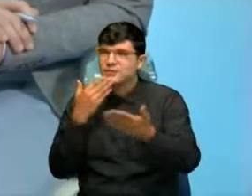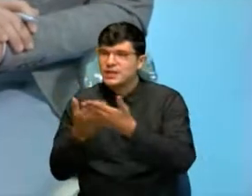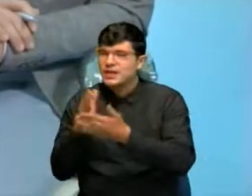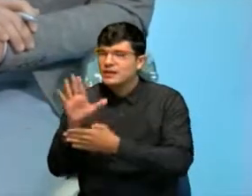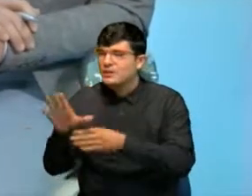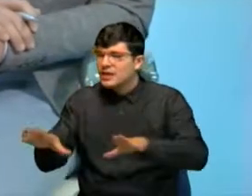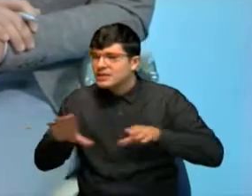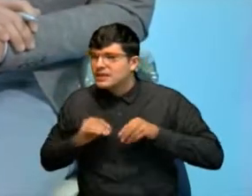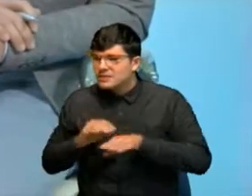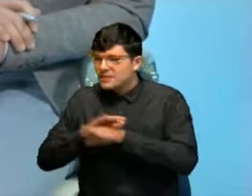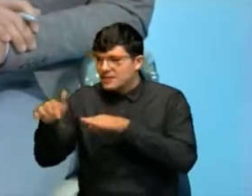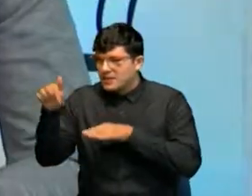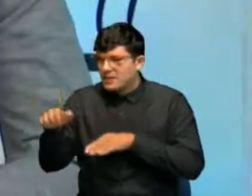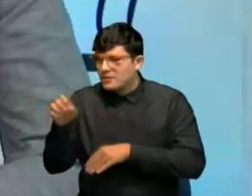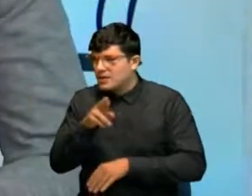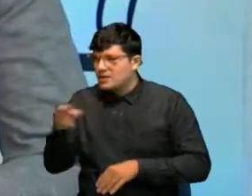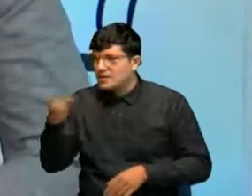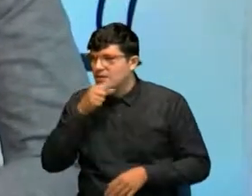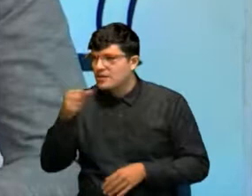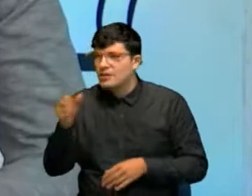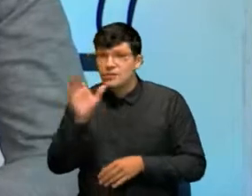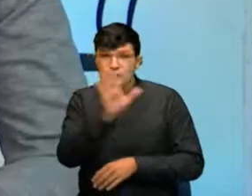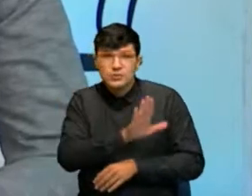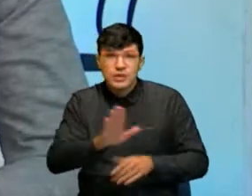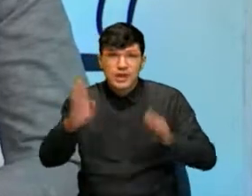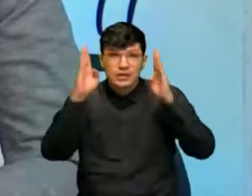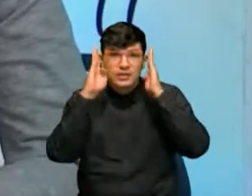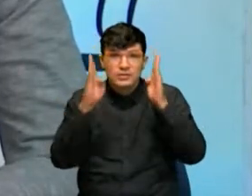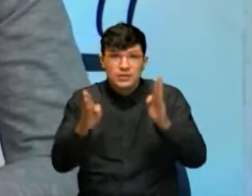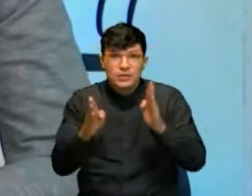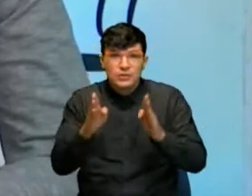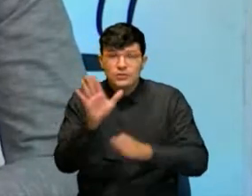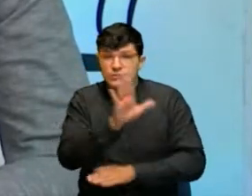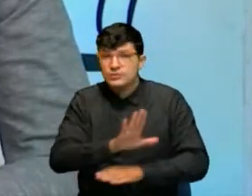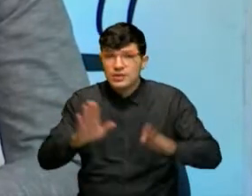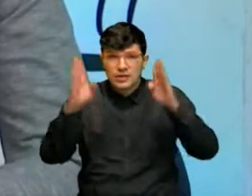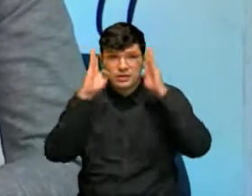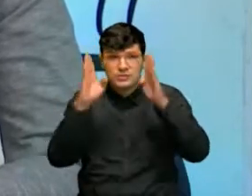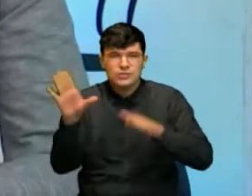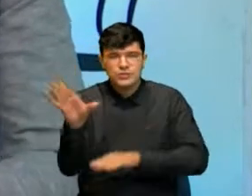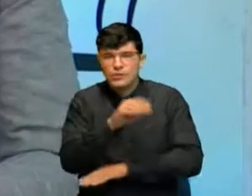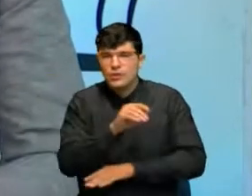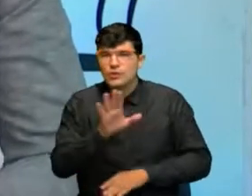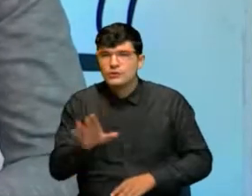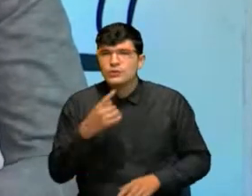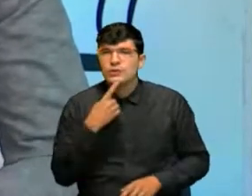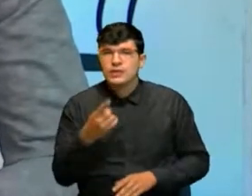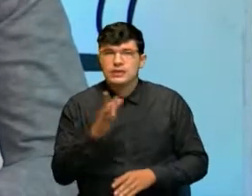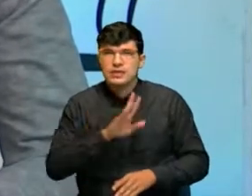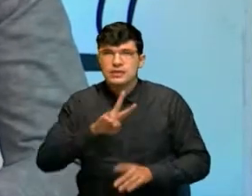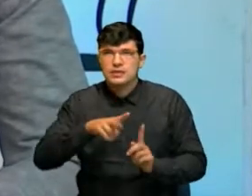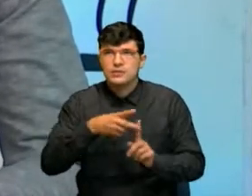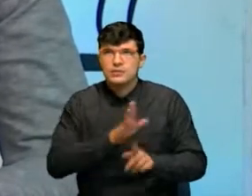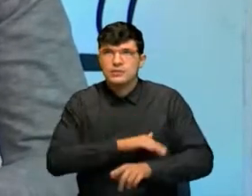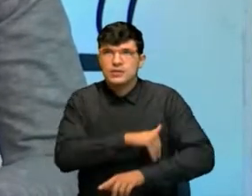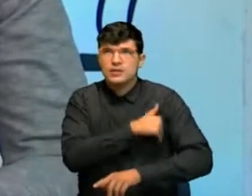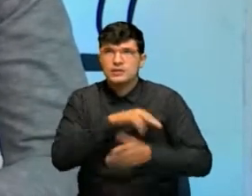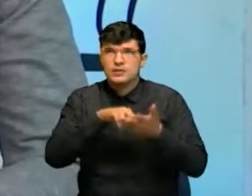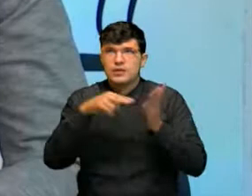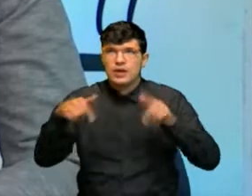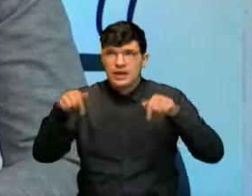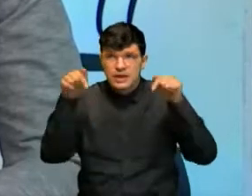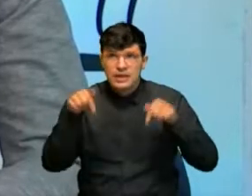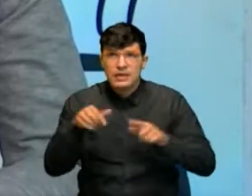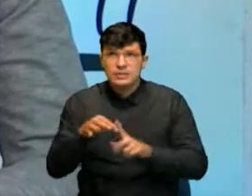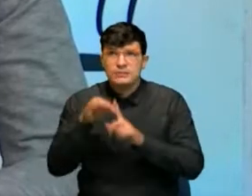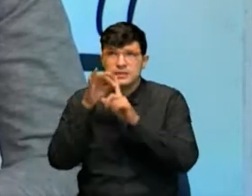Oriente Noticias. Muchas gracias. Muy bien, pues ustedes escucharon ya todo lo que dijo el viceministro de las TIC aquí en exclusiva